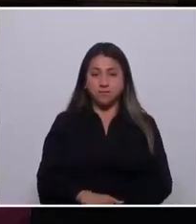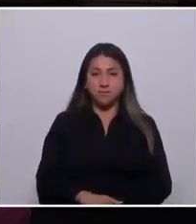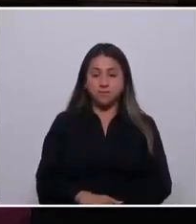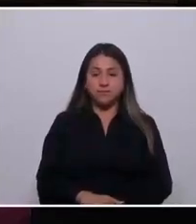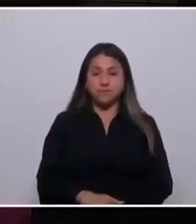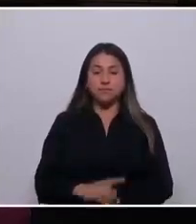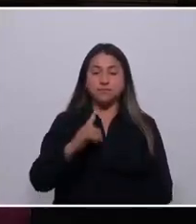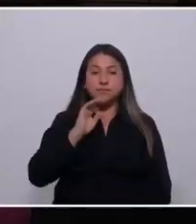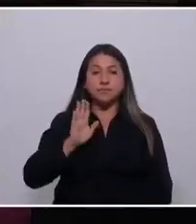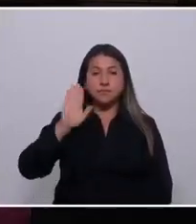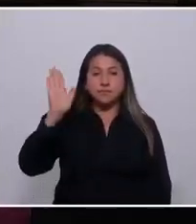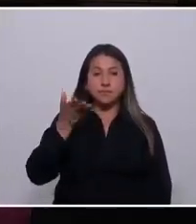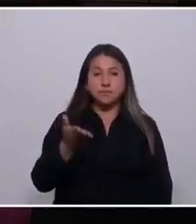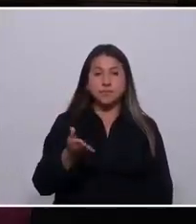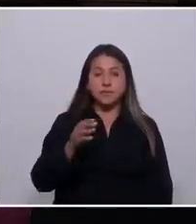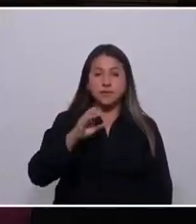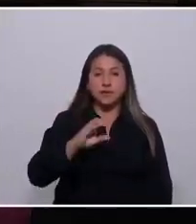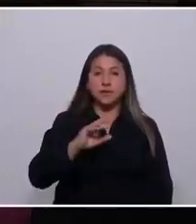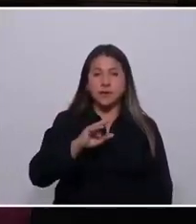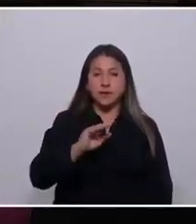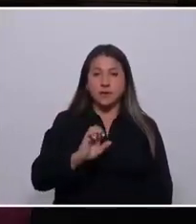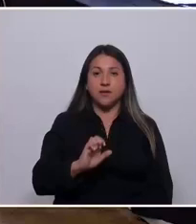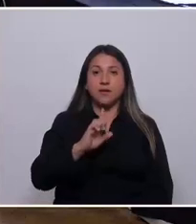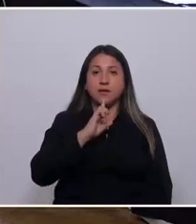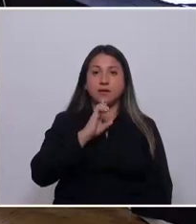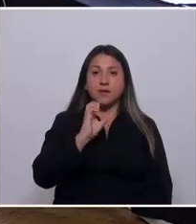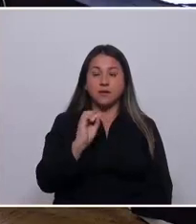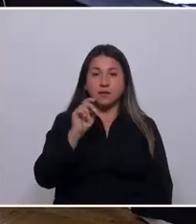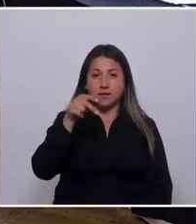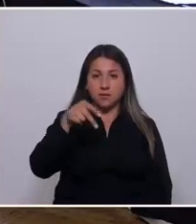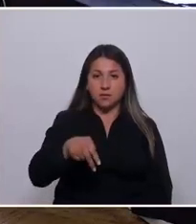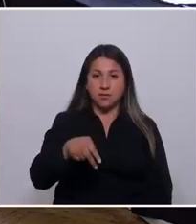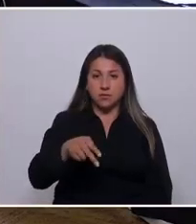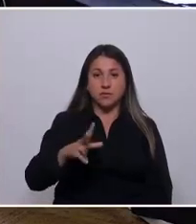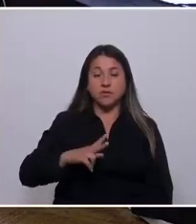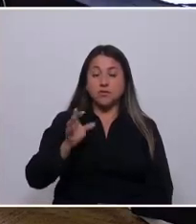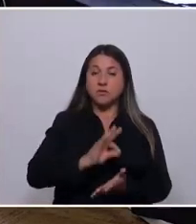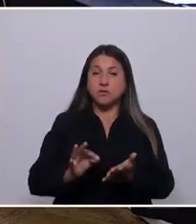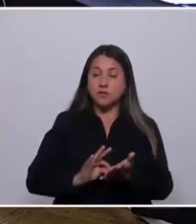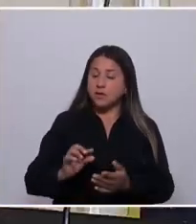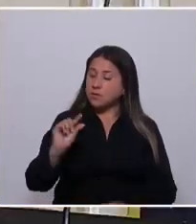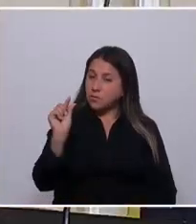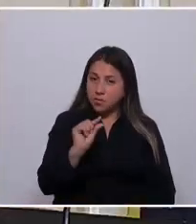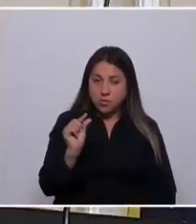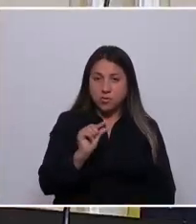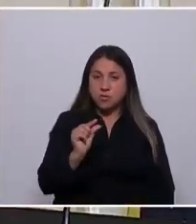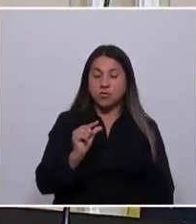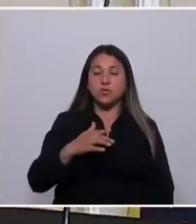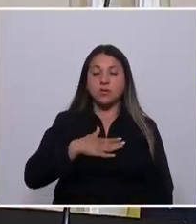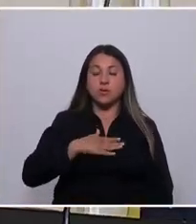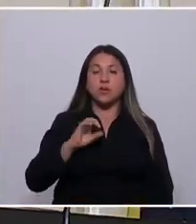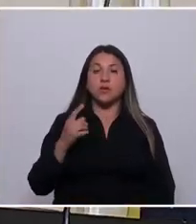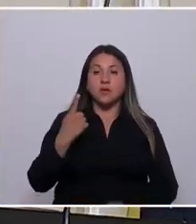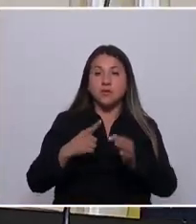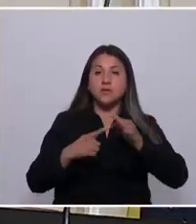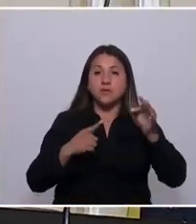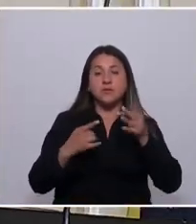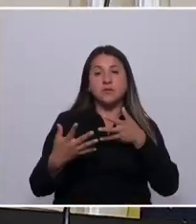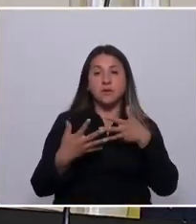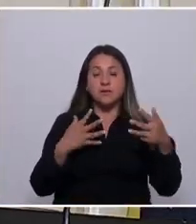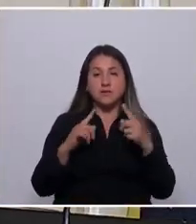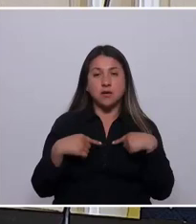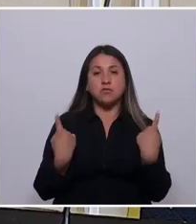Tiene la palabra el señor Eduardo Cretón. Sí, señor secretario, muy corto. Solo en pos del principio de transparencia, lo que nosotros